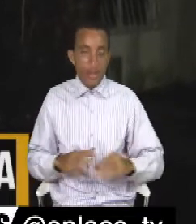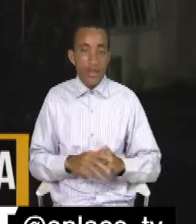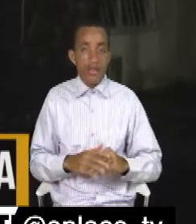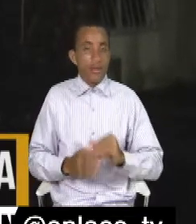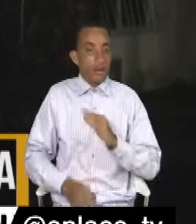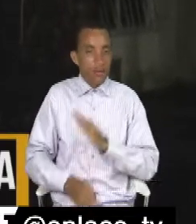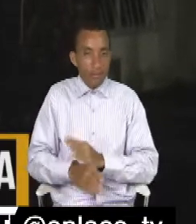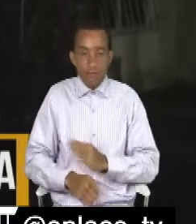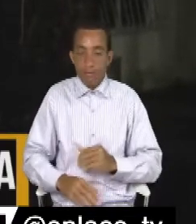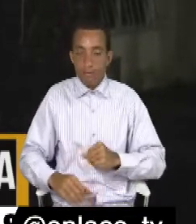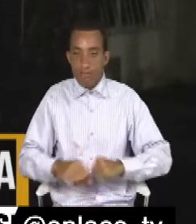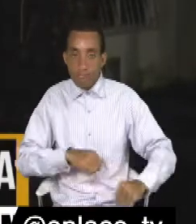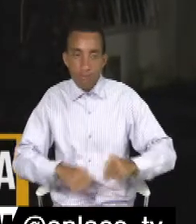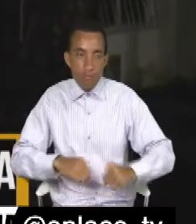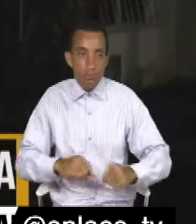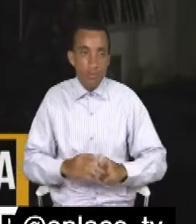fuera